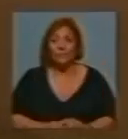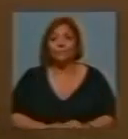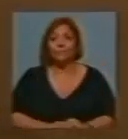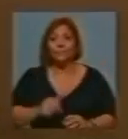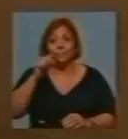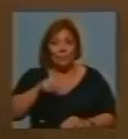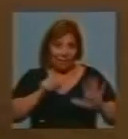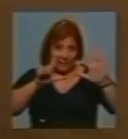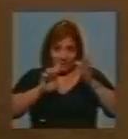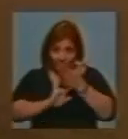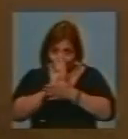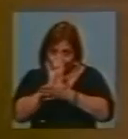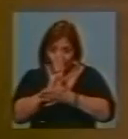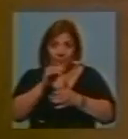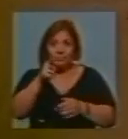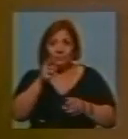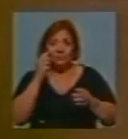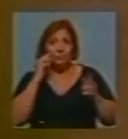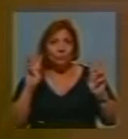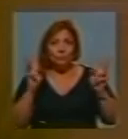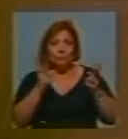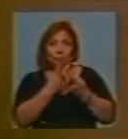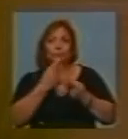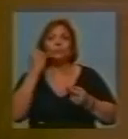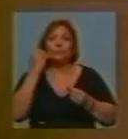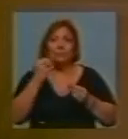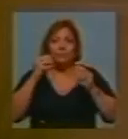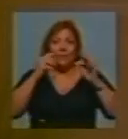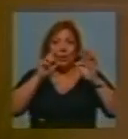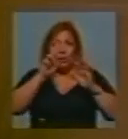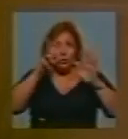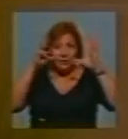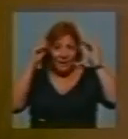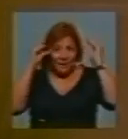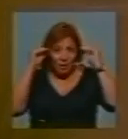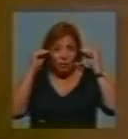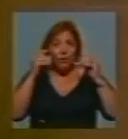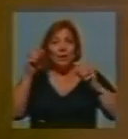A las 7 de la mañana de hoy fue controlado el fuego que estalló sobre la medianoche en el depósito de un